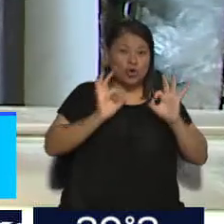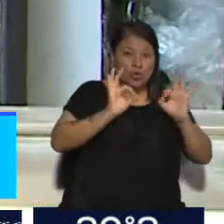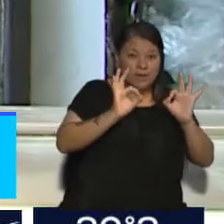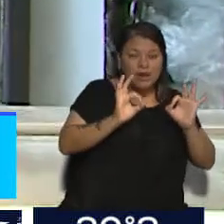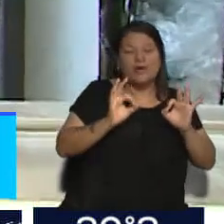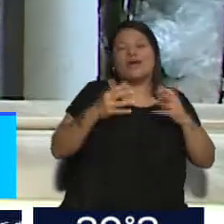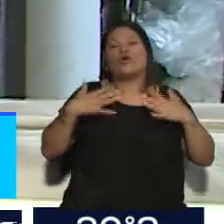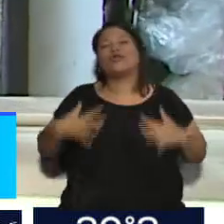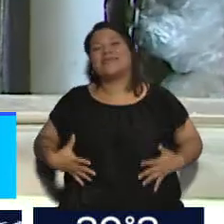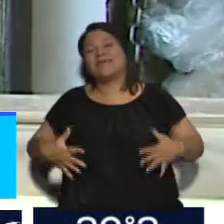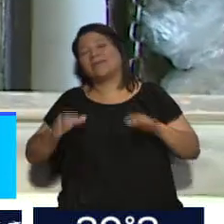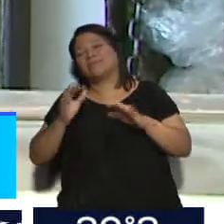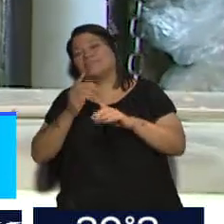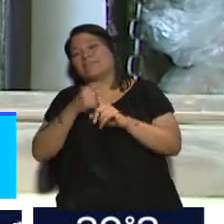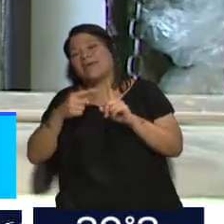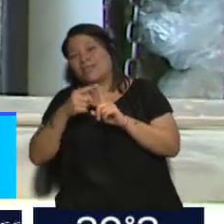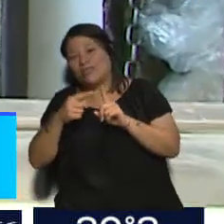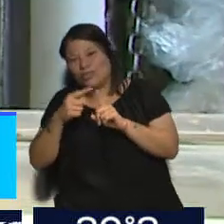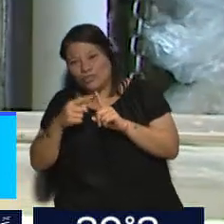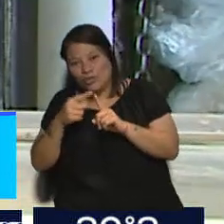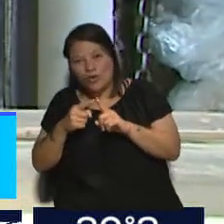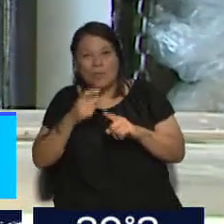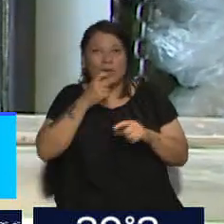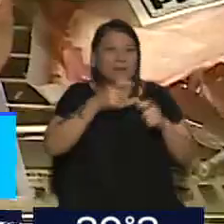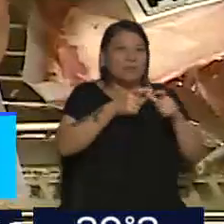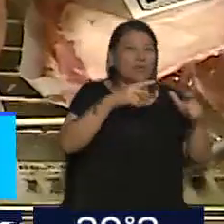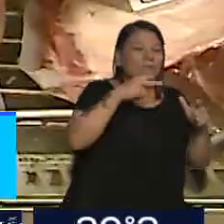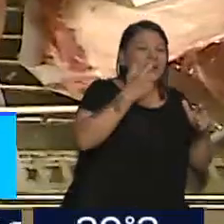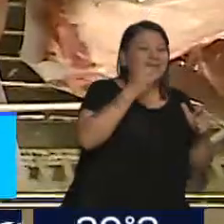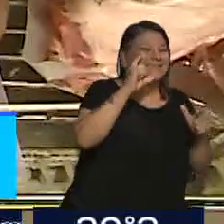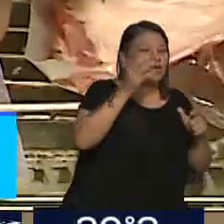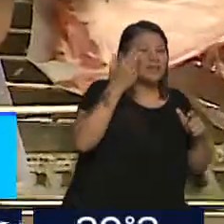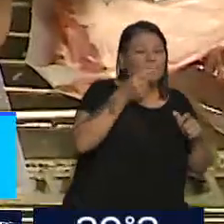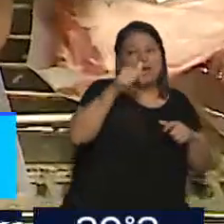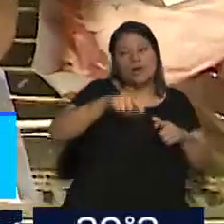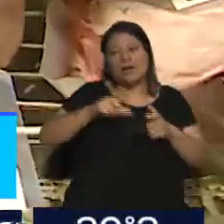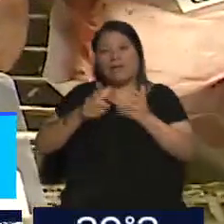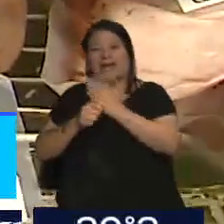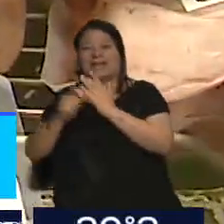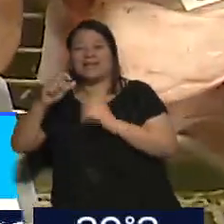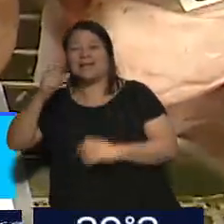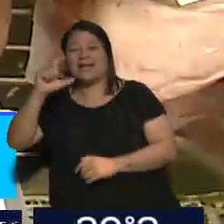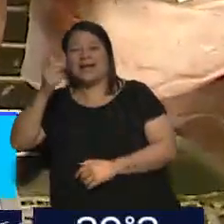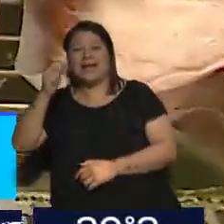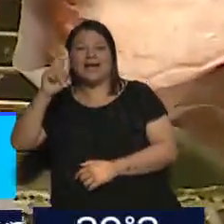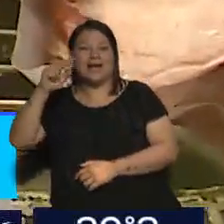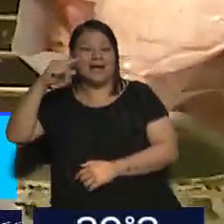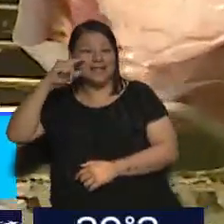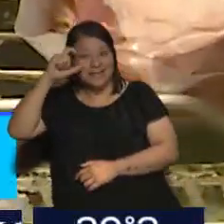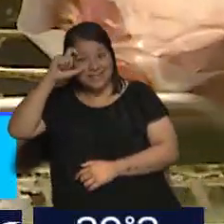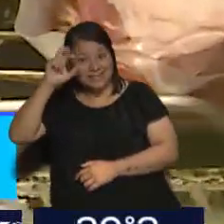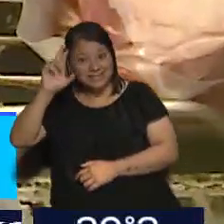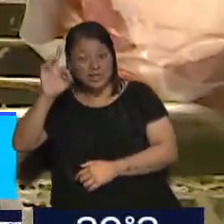se va medio costillar o de pasar a llevarse a un vacío a un carnicero. En parte la baja de los precios en las carnes es por la falta de ventas y